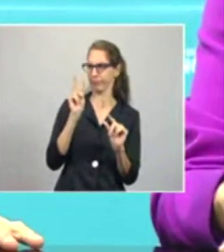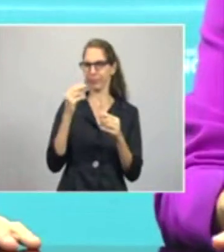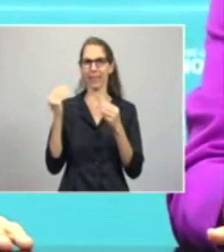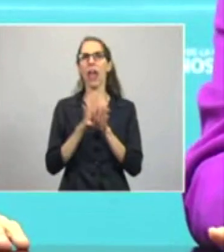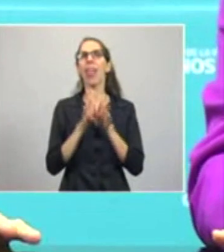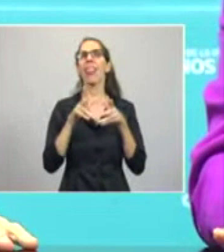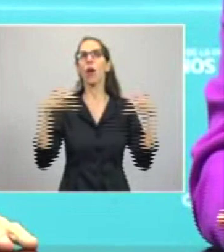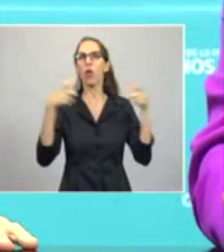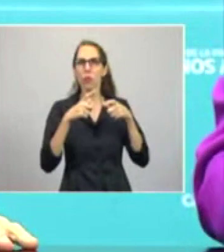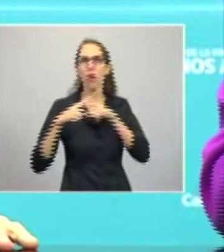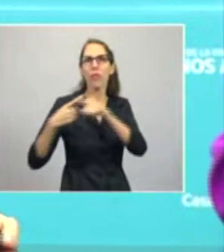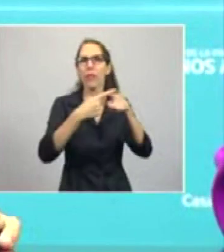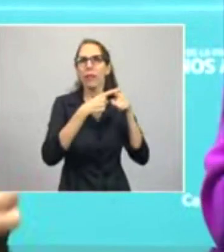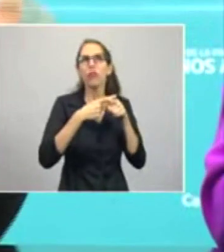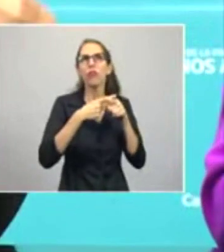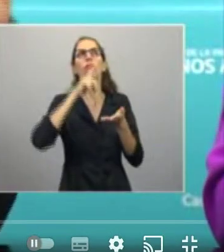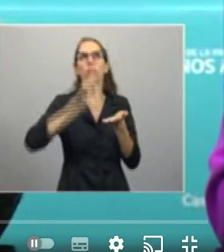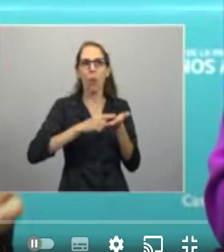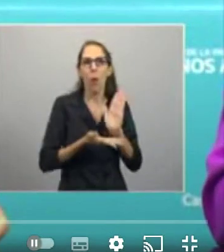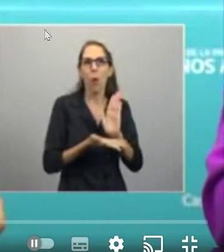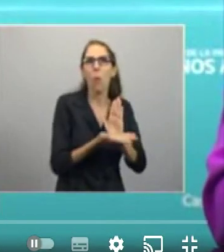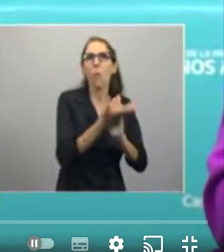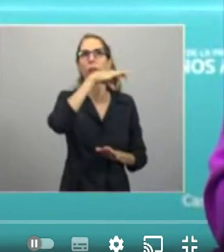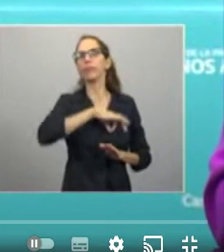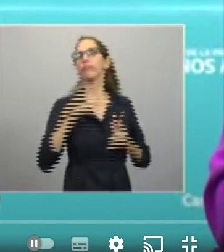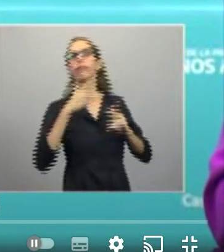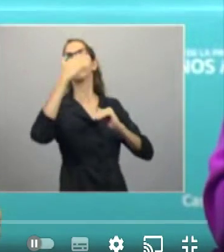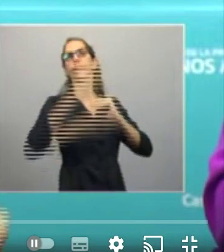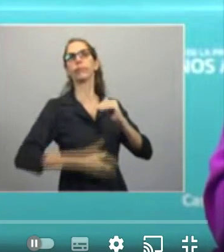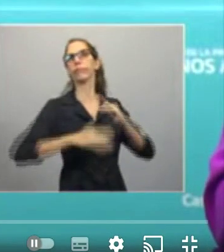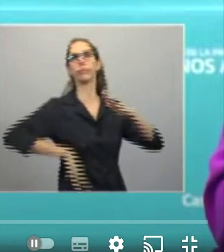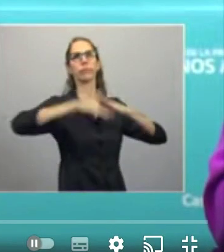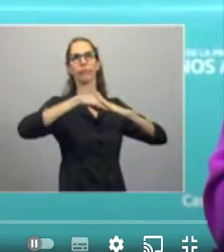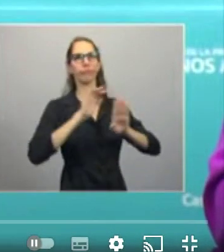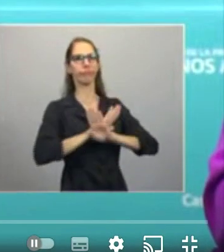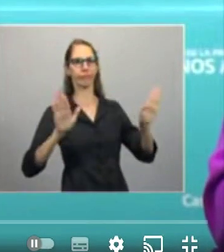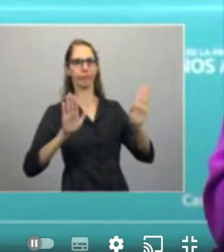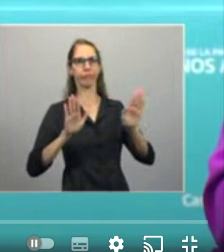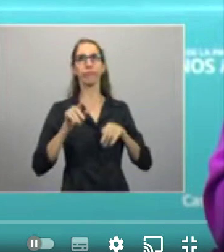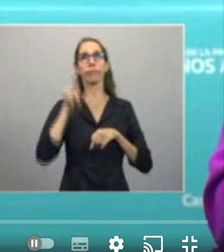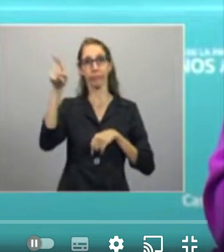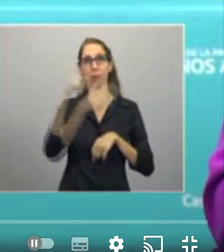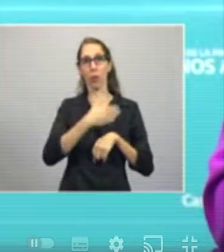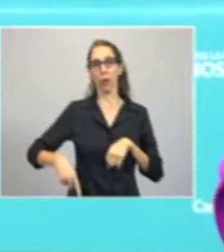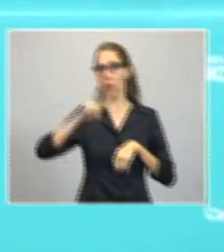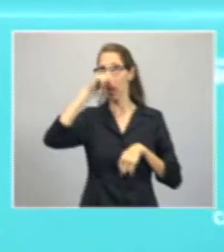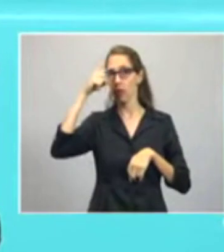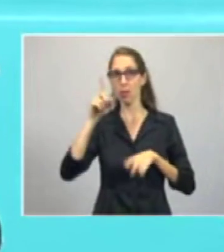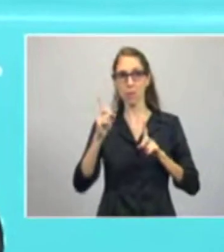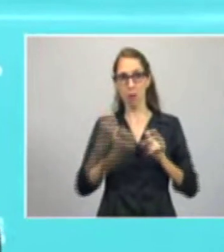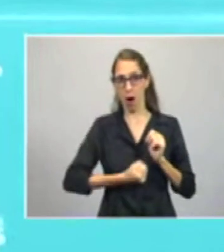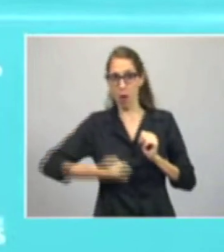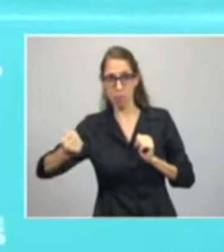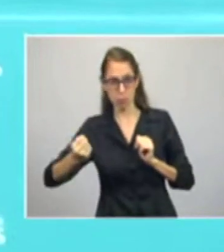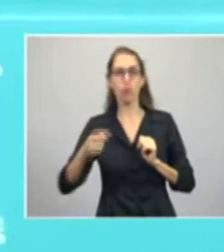paritarias, un techo a las paritarias que acompaña el techo que estableció el Gobierno Nacional con su ajuste al